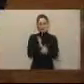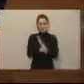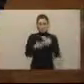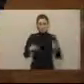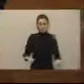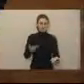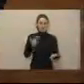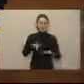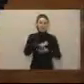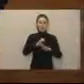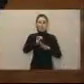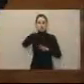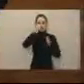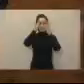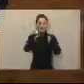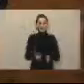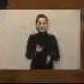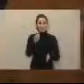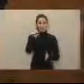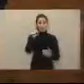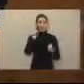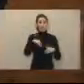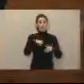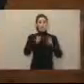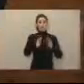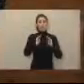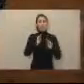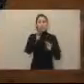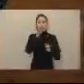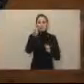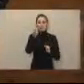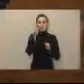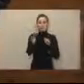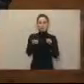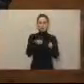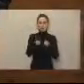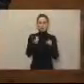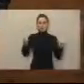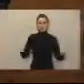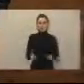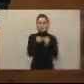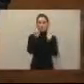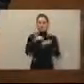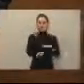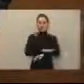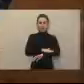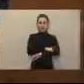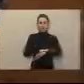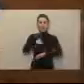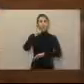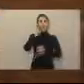Al señor consejero le diría que tenga cuidado, que lo único que pretende la oposición es controlar la acción del Gobierno y que sea